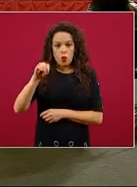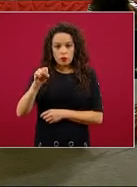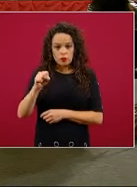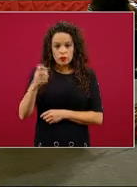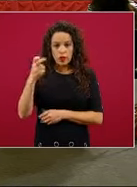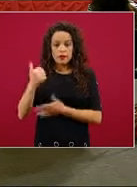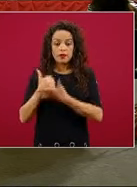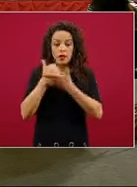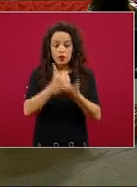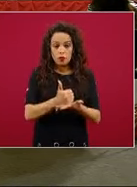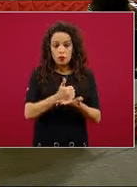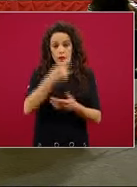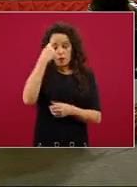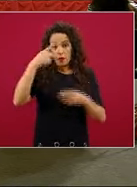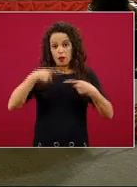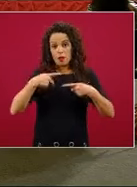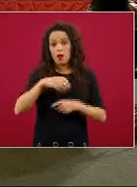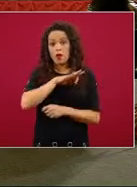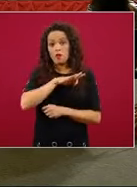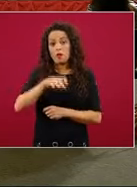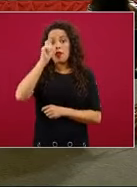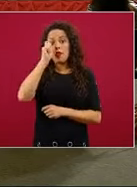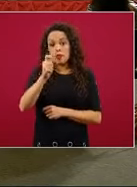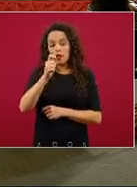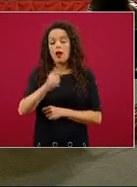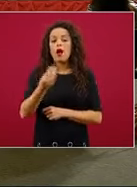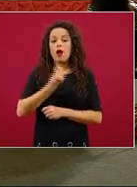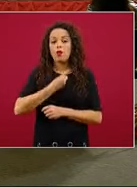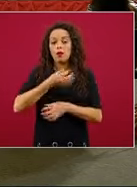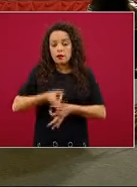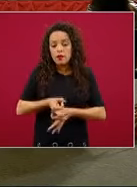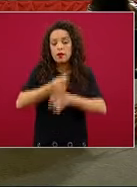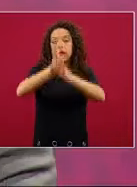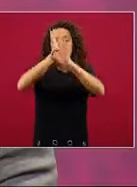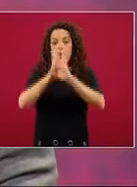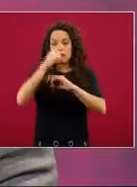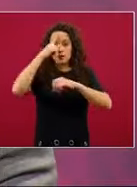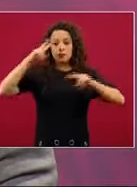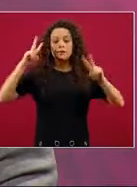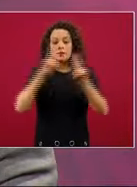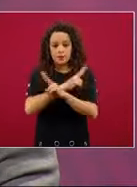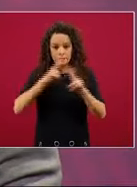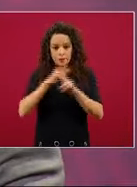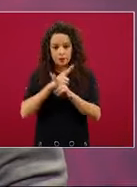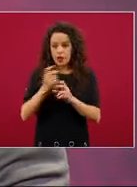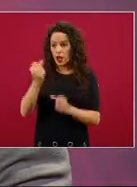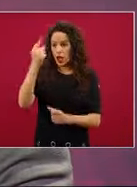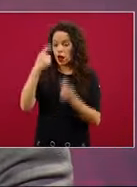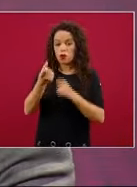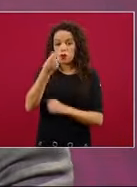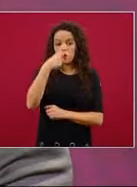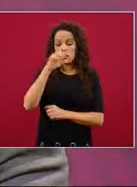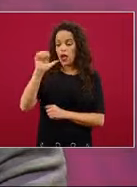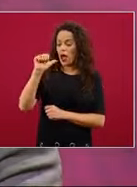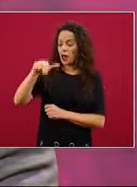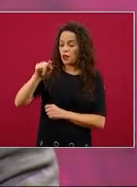personas en la posibilidad de ventilación mecánica asistida. Algunos antibióticos también bloquean la